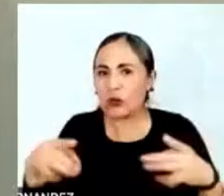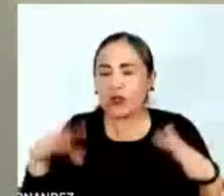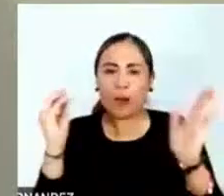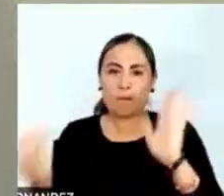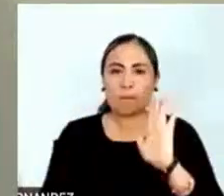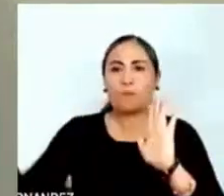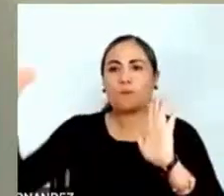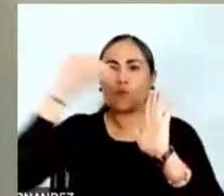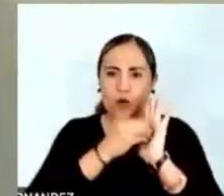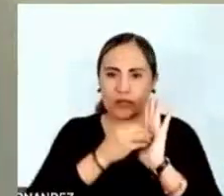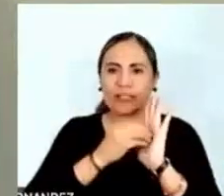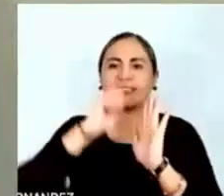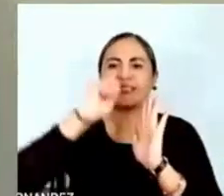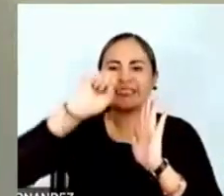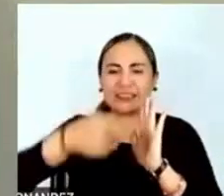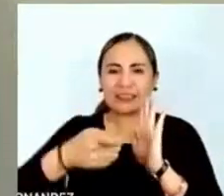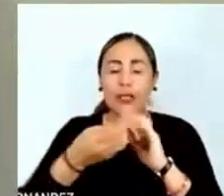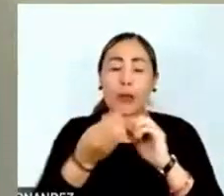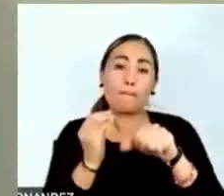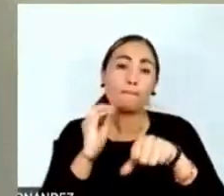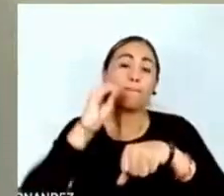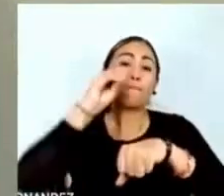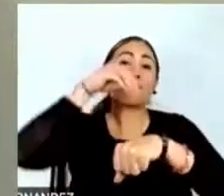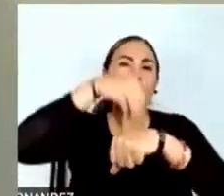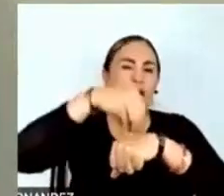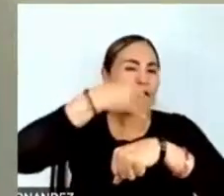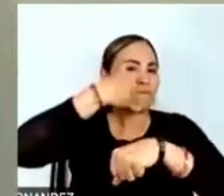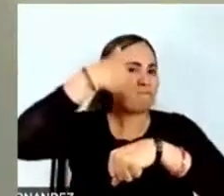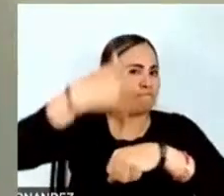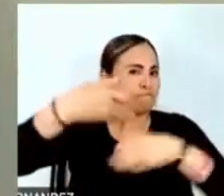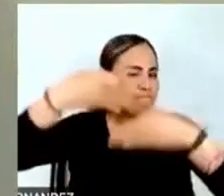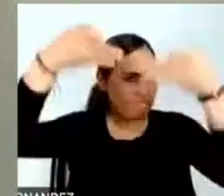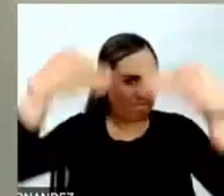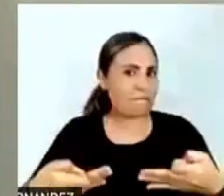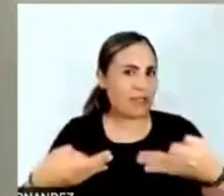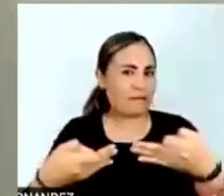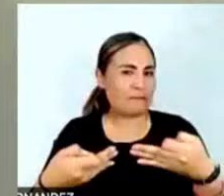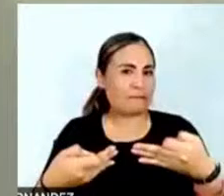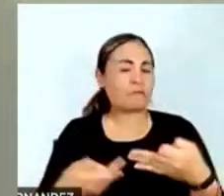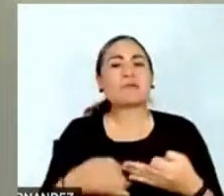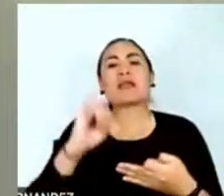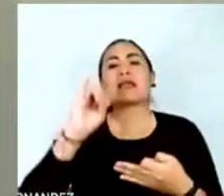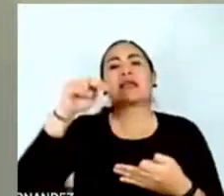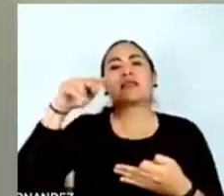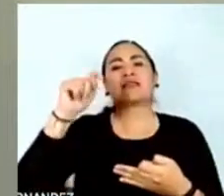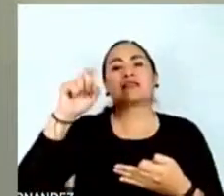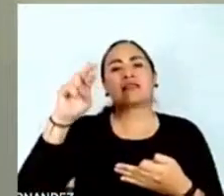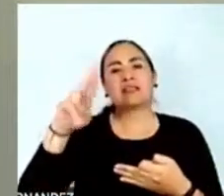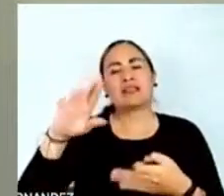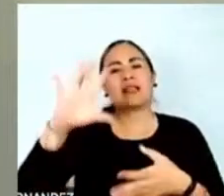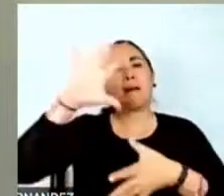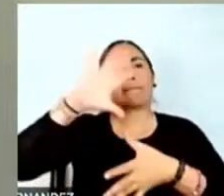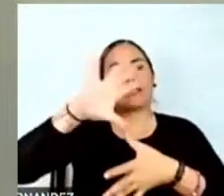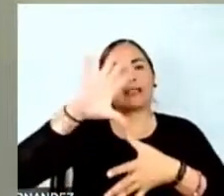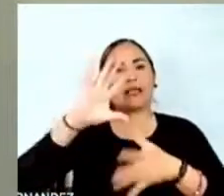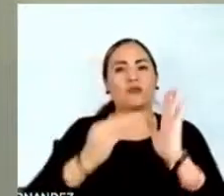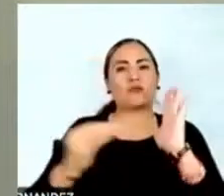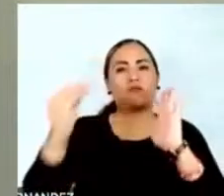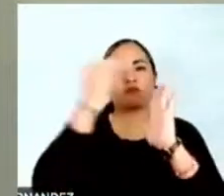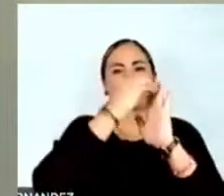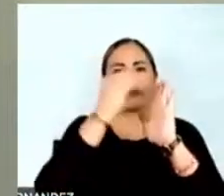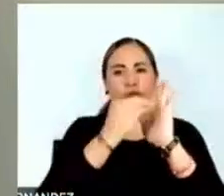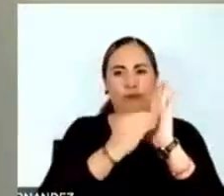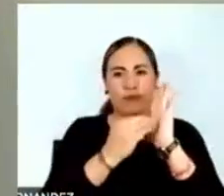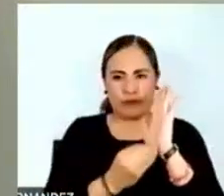de manera plena y firme los precedentes interamericanos y no pasemos a la